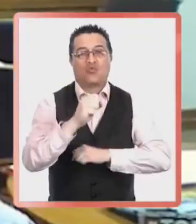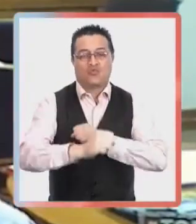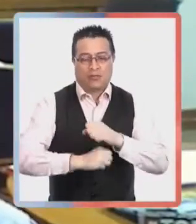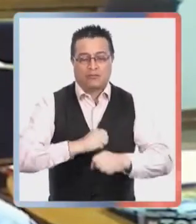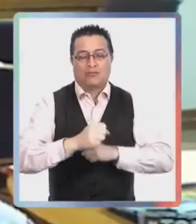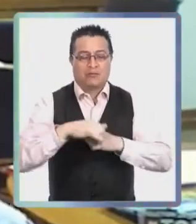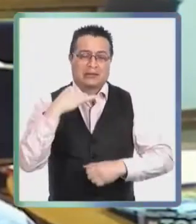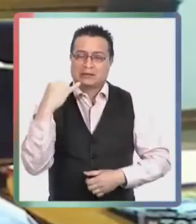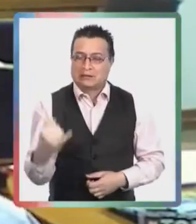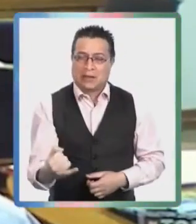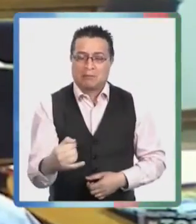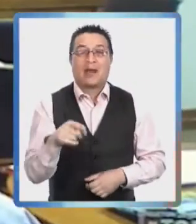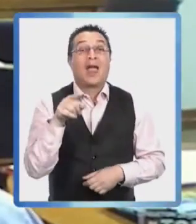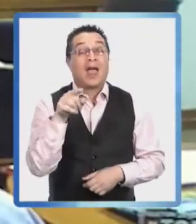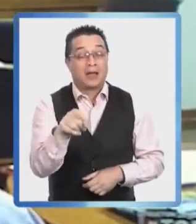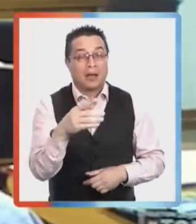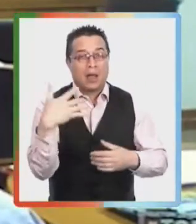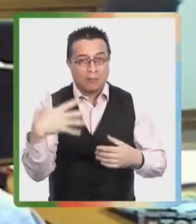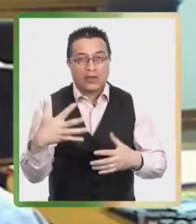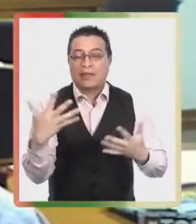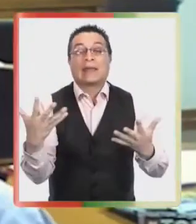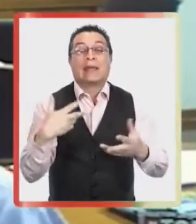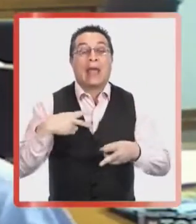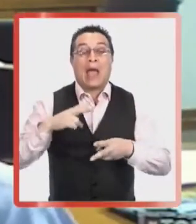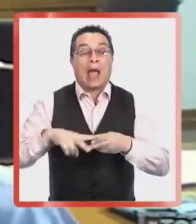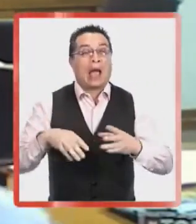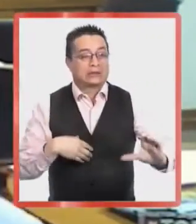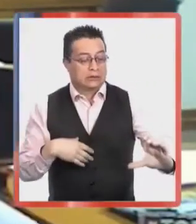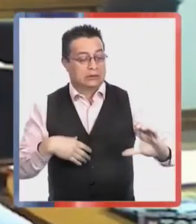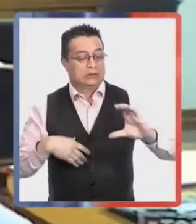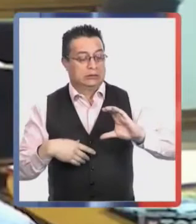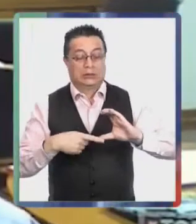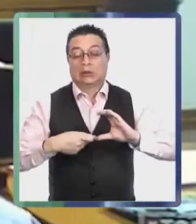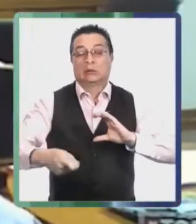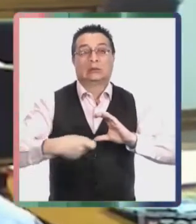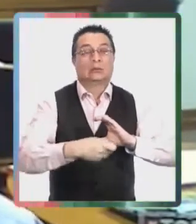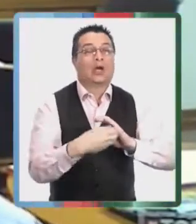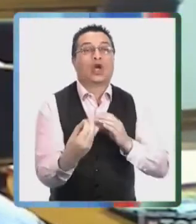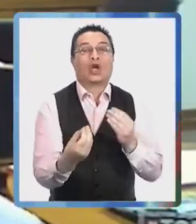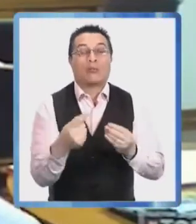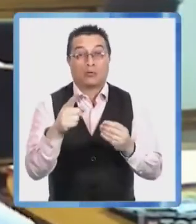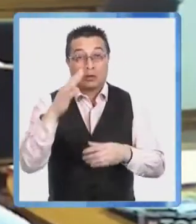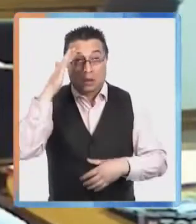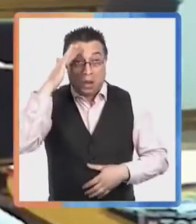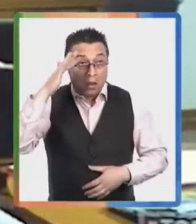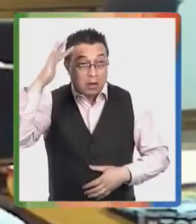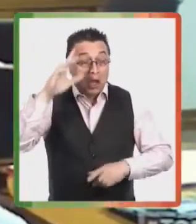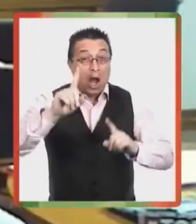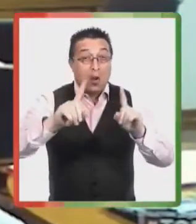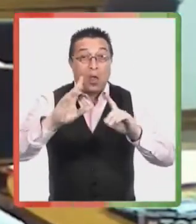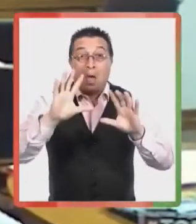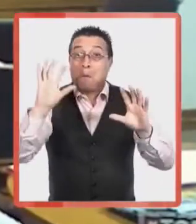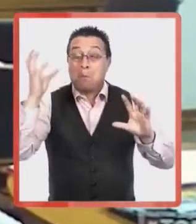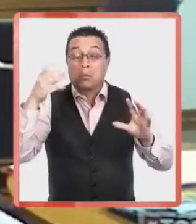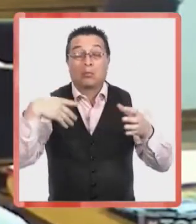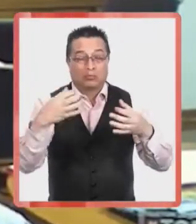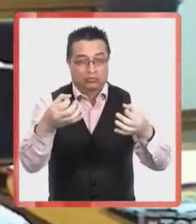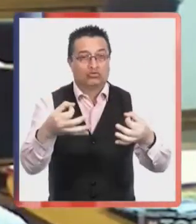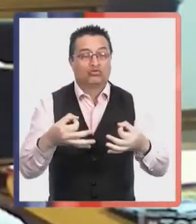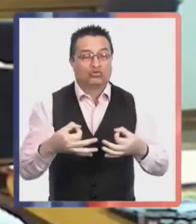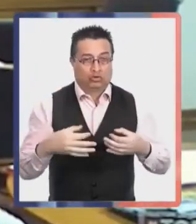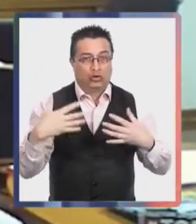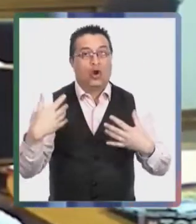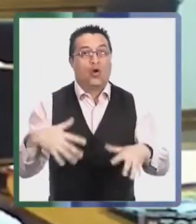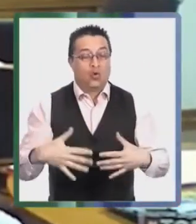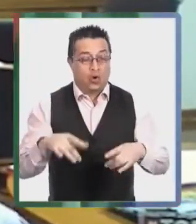campaña cada año y es importante que sepan lo que hacemos con esos recursos y hay muchas cosas que ni se imaginan a la verdad que los